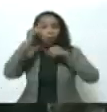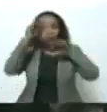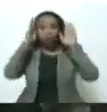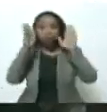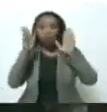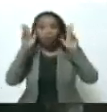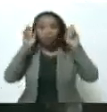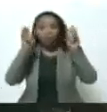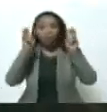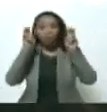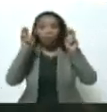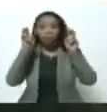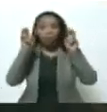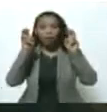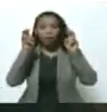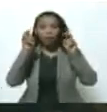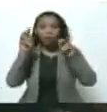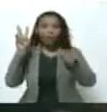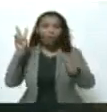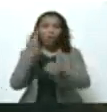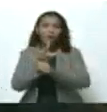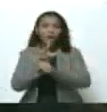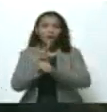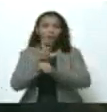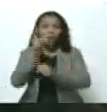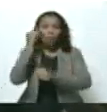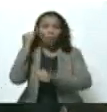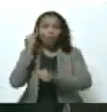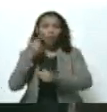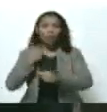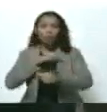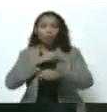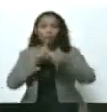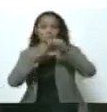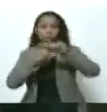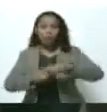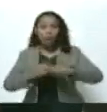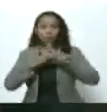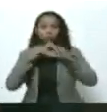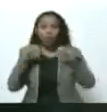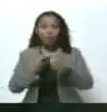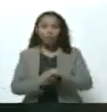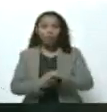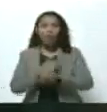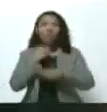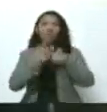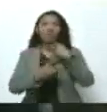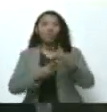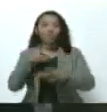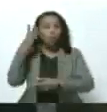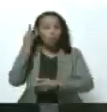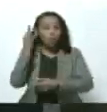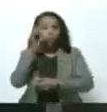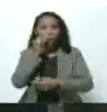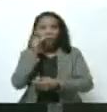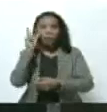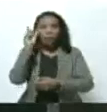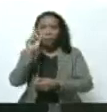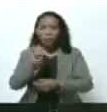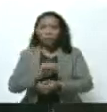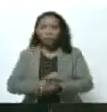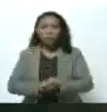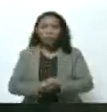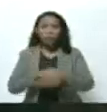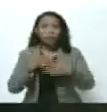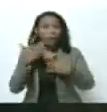atendiendo el tema de violencia de género. Bueno, nos sumamos a todas las voces de las mujeres, de los hombres también,